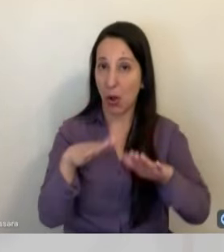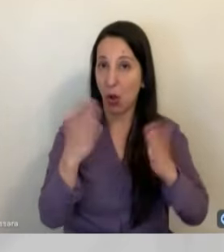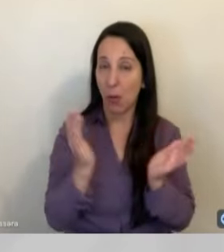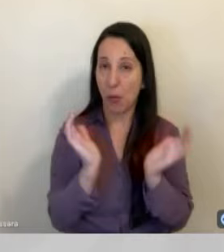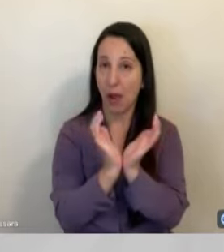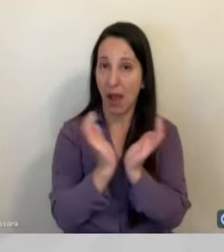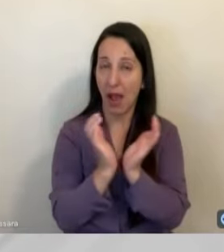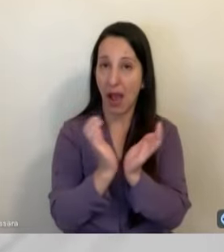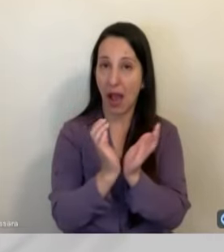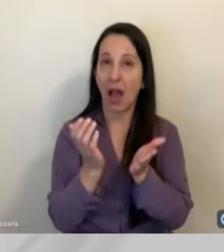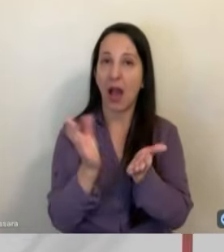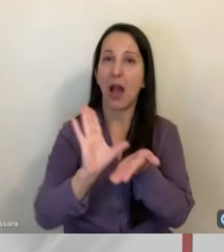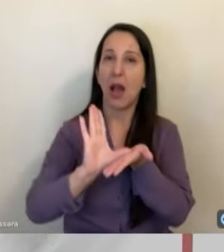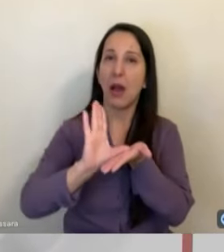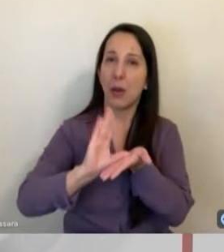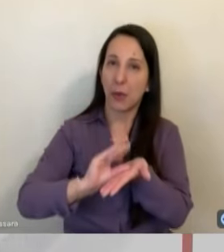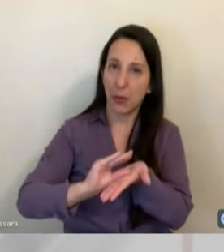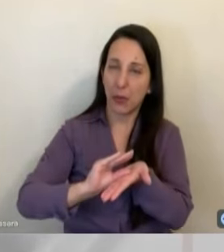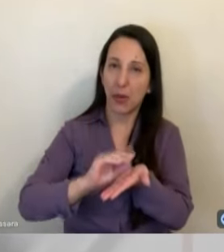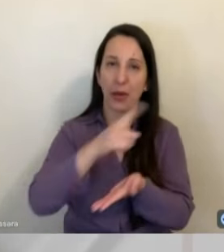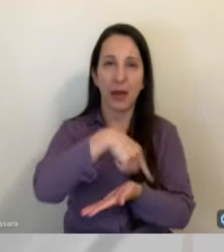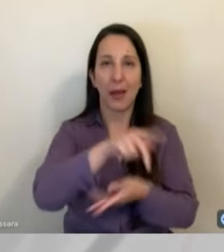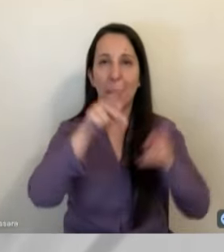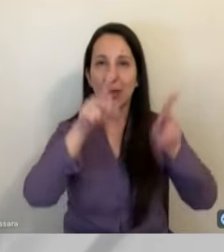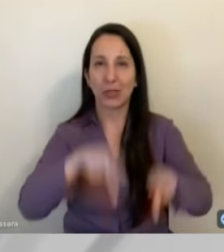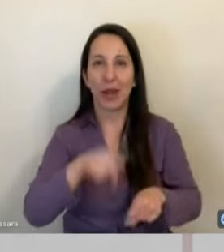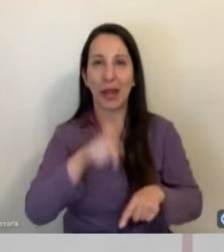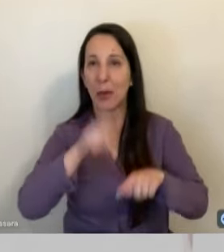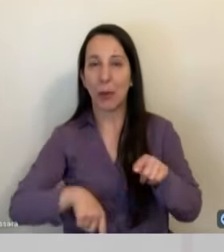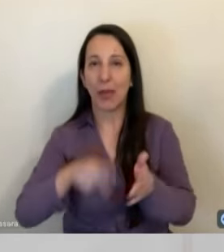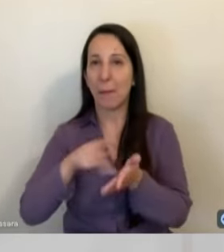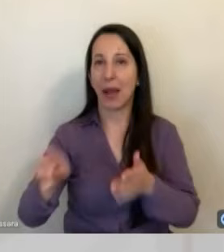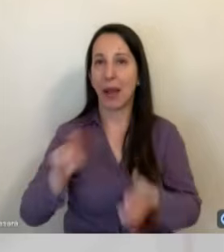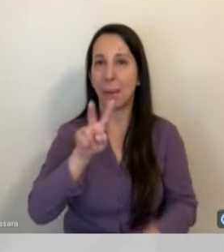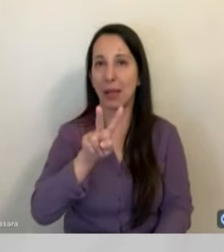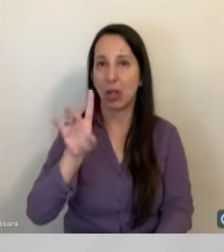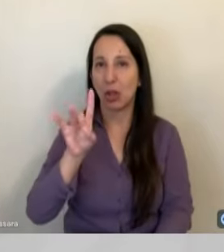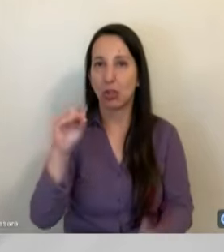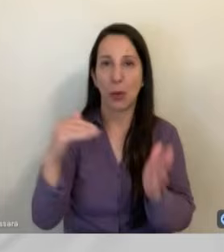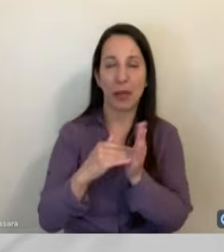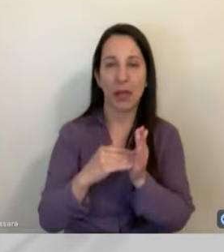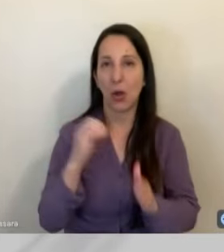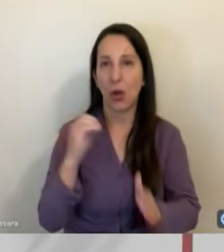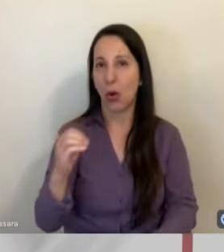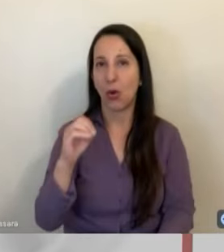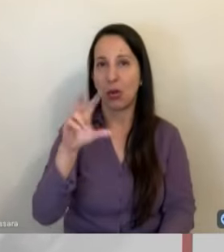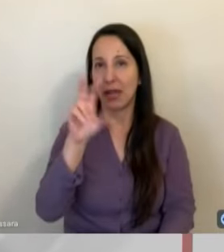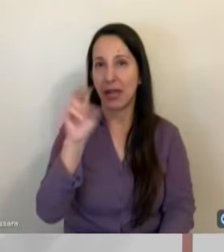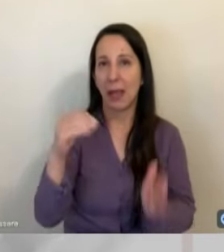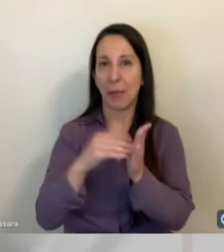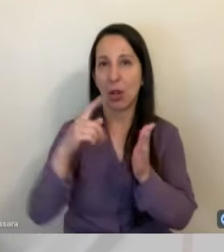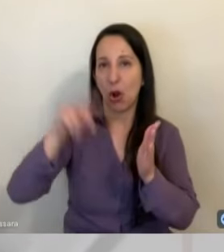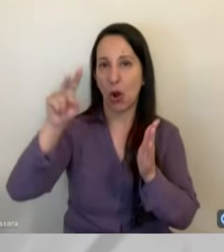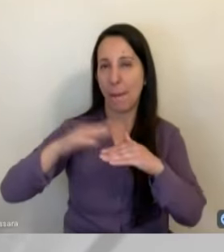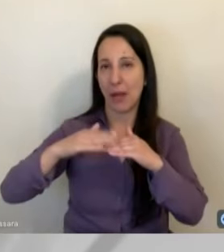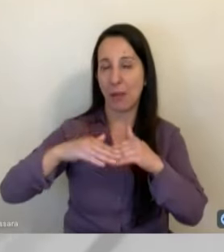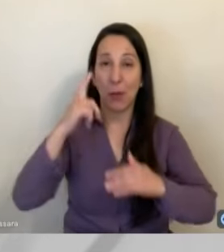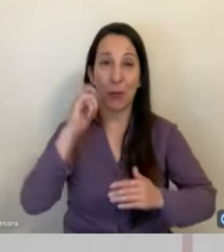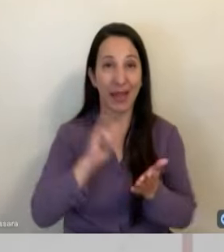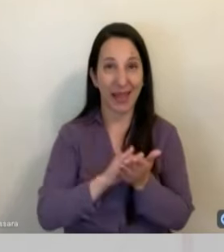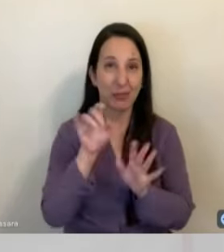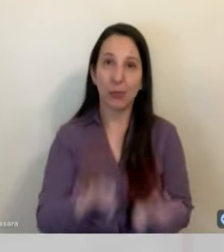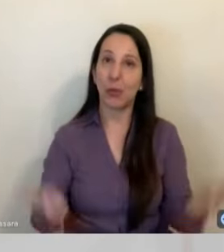más razonables a personas que no pueden pagar 28.000, 30.000 colones, que es el mínimo, porque eso es el arroz y los frijoles de todo el